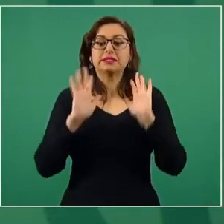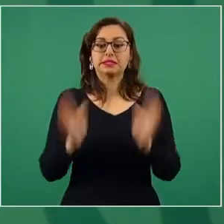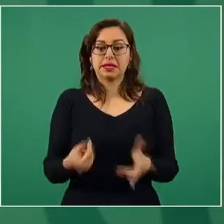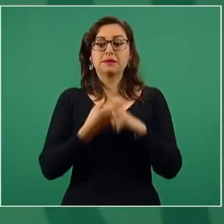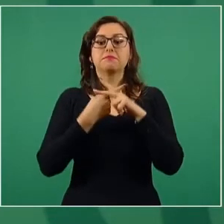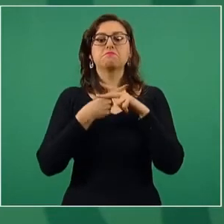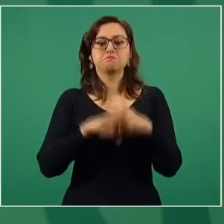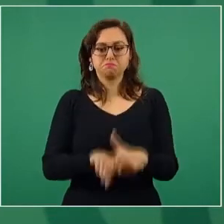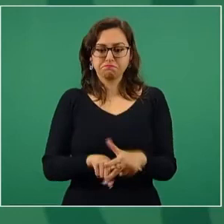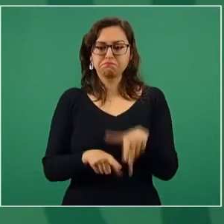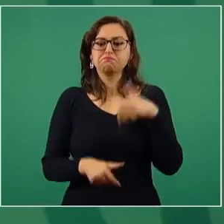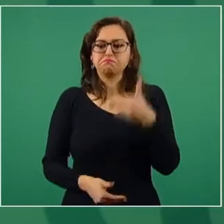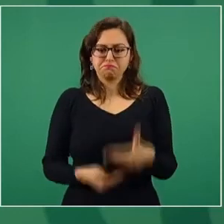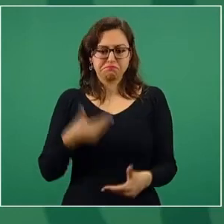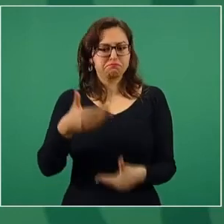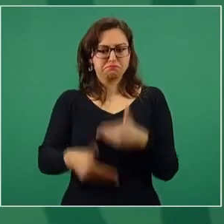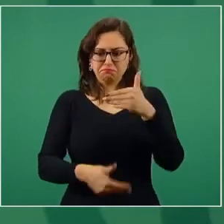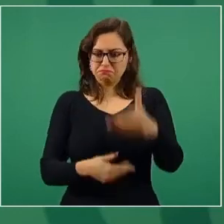va bien.